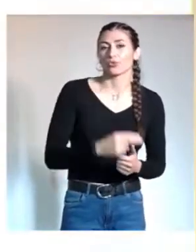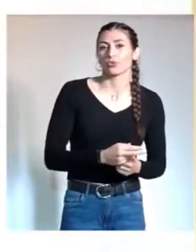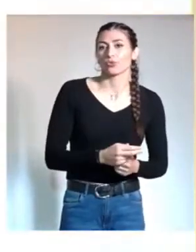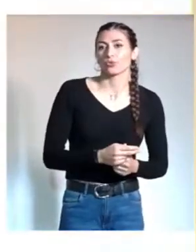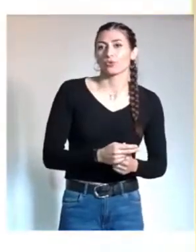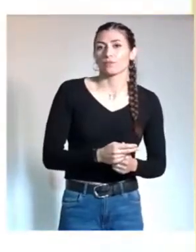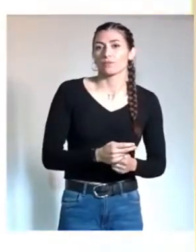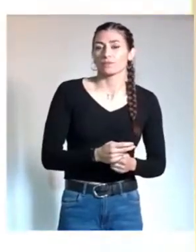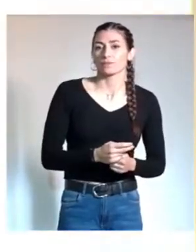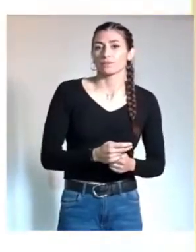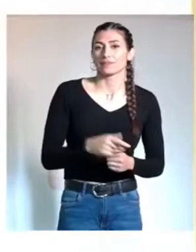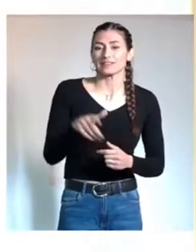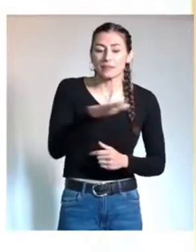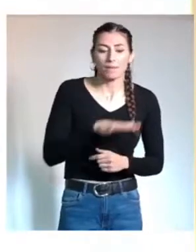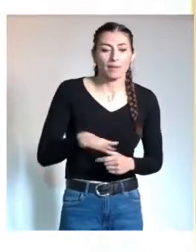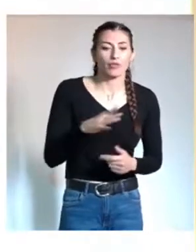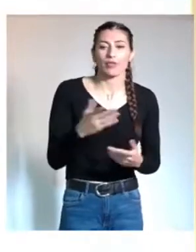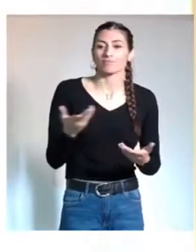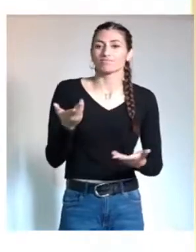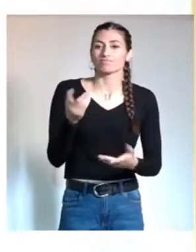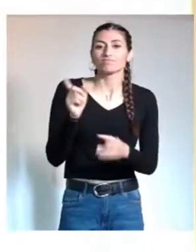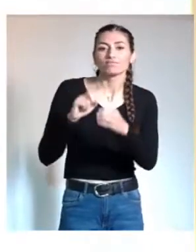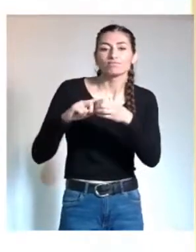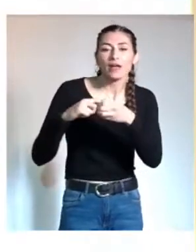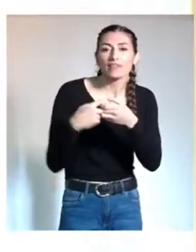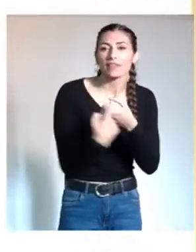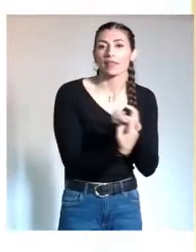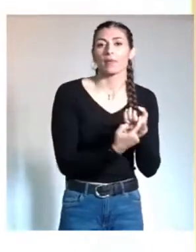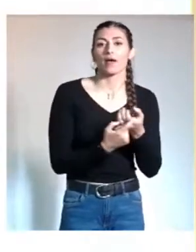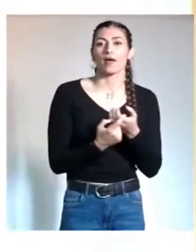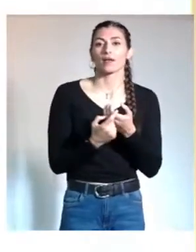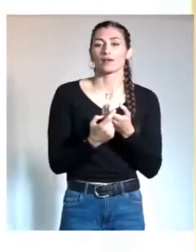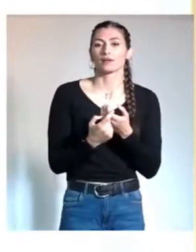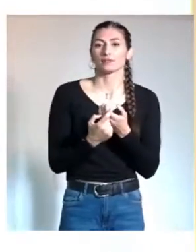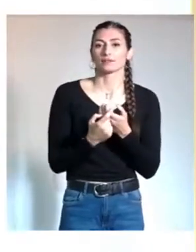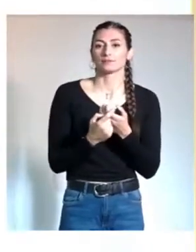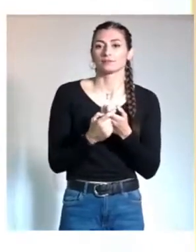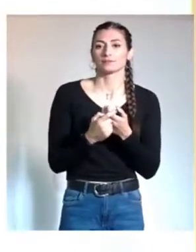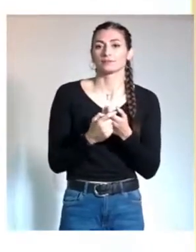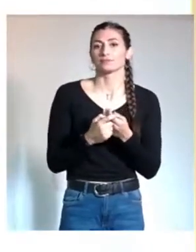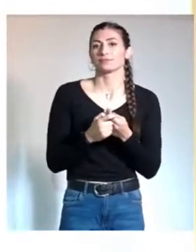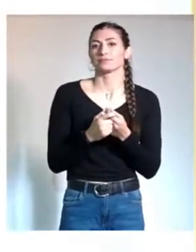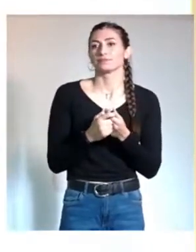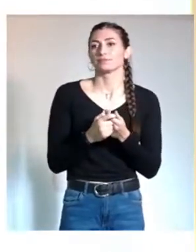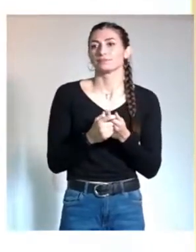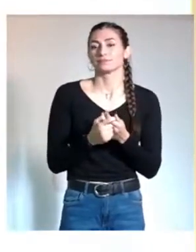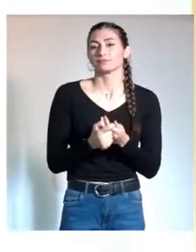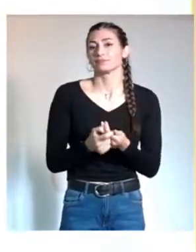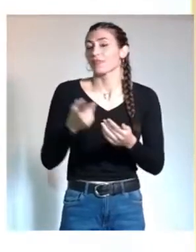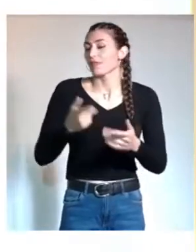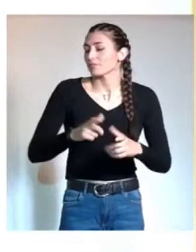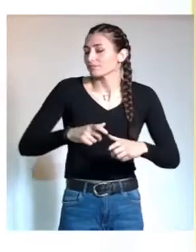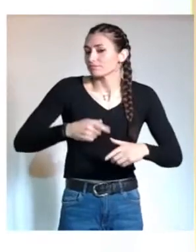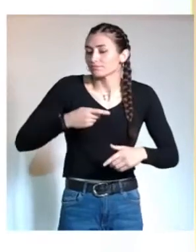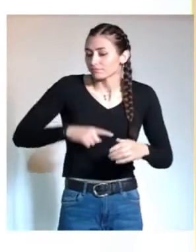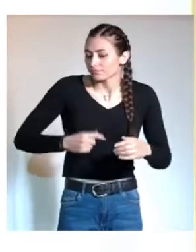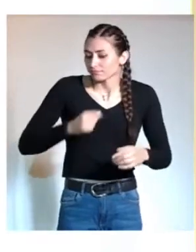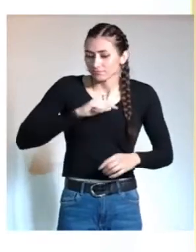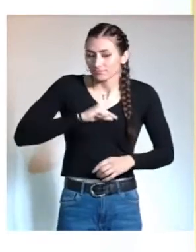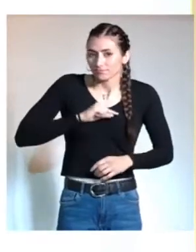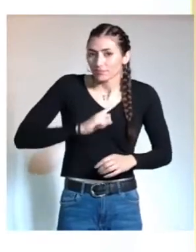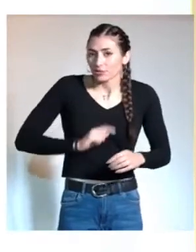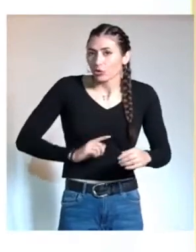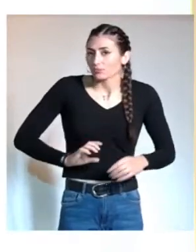de estar en participación, de estar en apertura y de ir creciendo en humanidad, ¿no? Donde